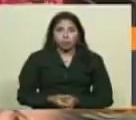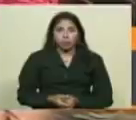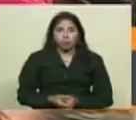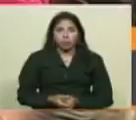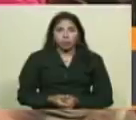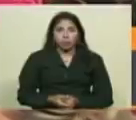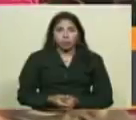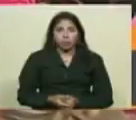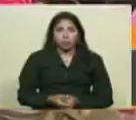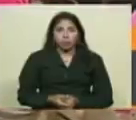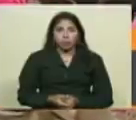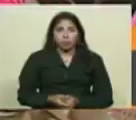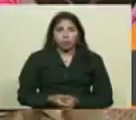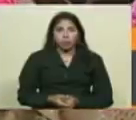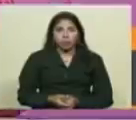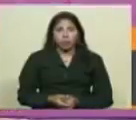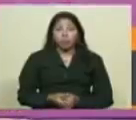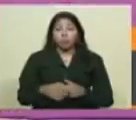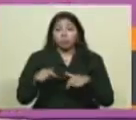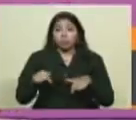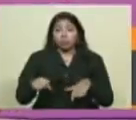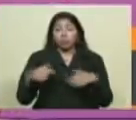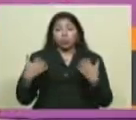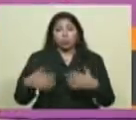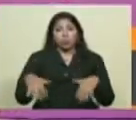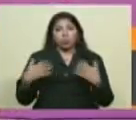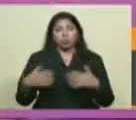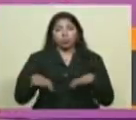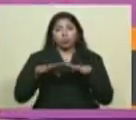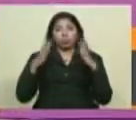Ha sonado la campana de la igualdad en el mundo.